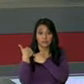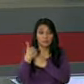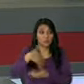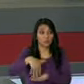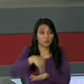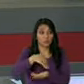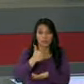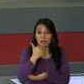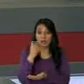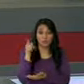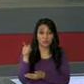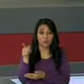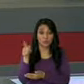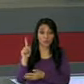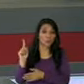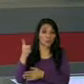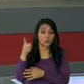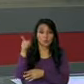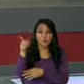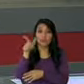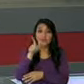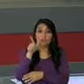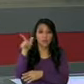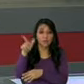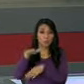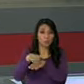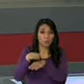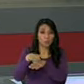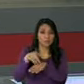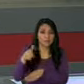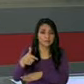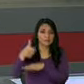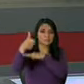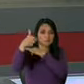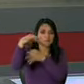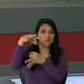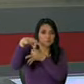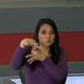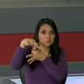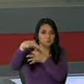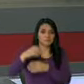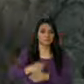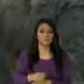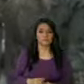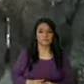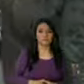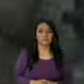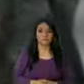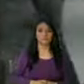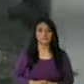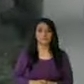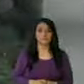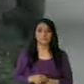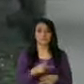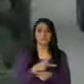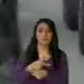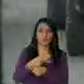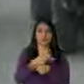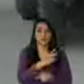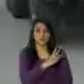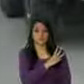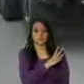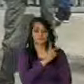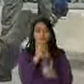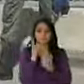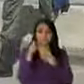incertidumbre recae únicamente en la institución electoral. El Consejo de Generales del Ejército